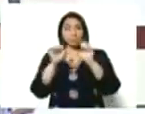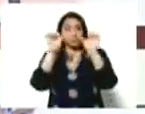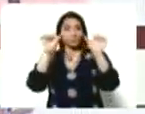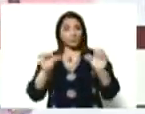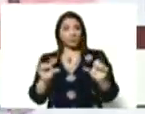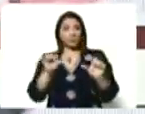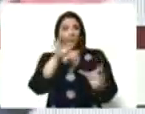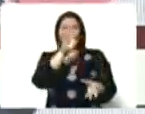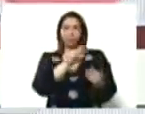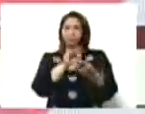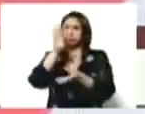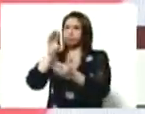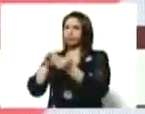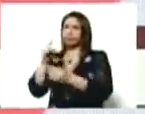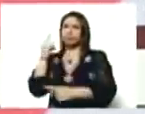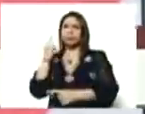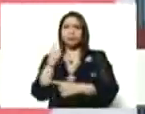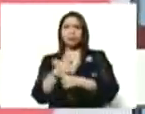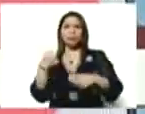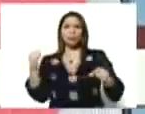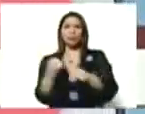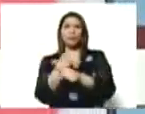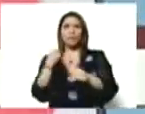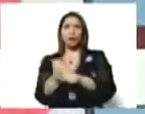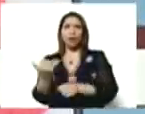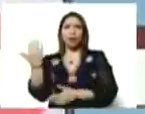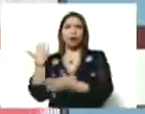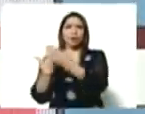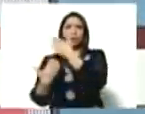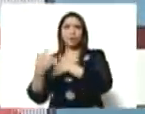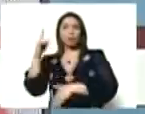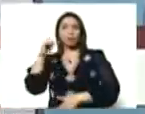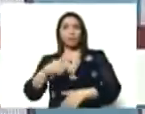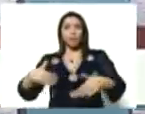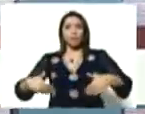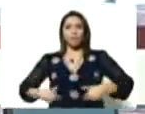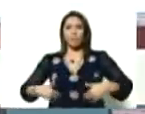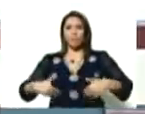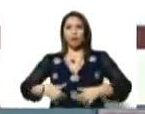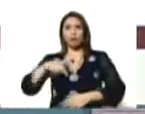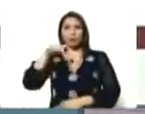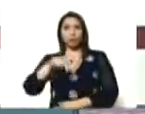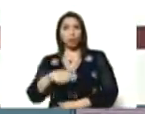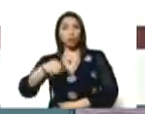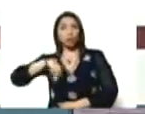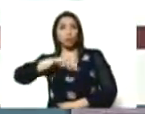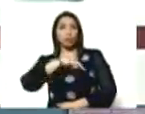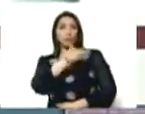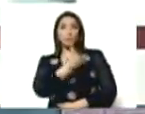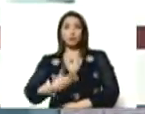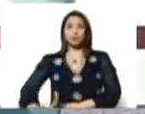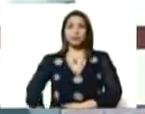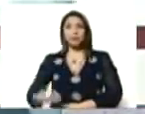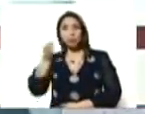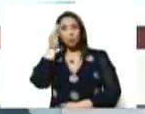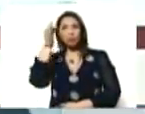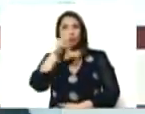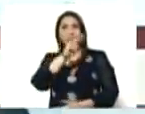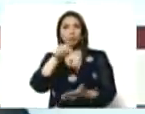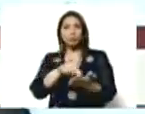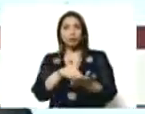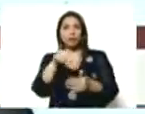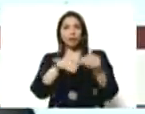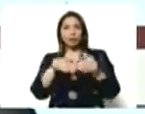automatizado se lo debemos a la gestión anterior y al esfuerzo que hoy nuestra presidenta del Consejo Nacional Electoral ha dado